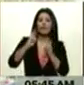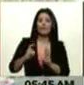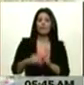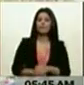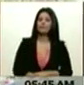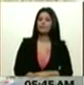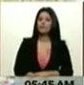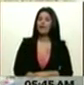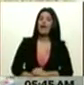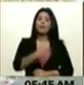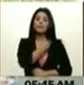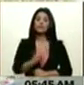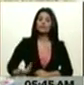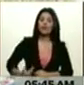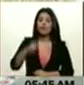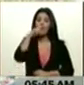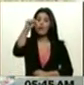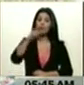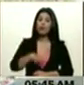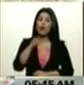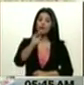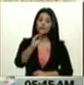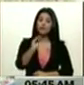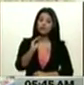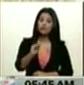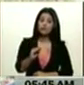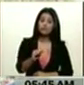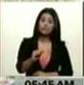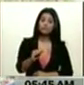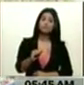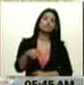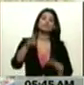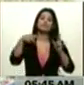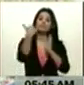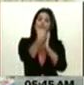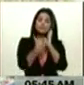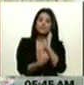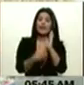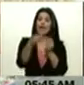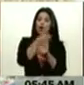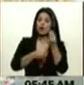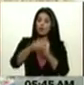El presidente de la República, Nicolás Maduro Moro, informó que la agenda económica bolivariana